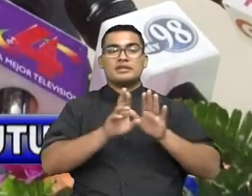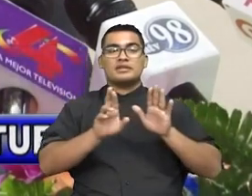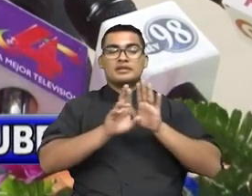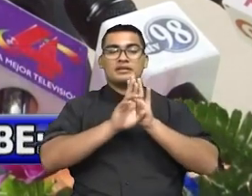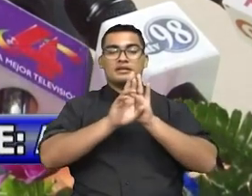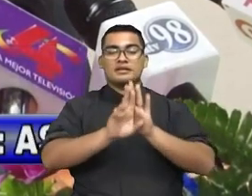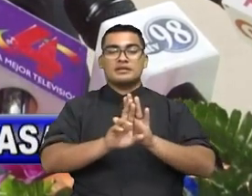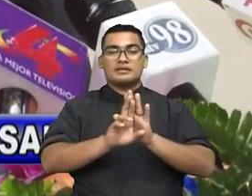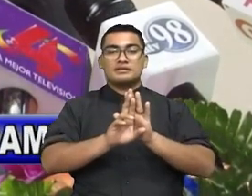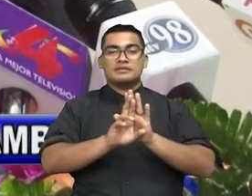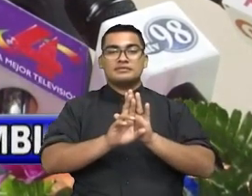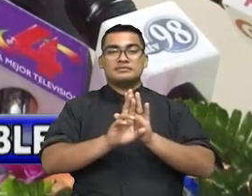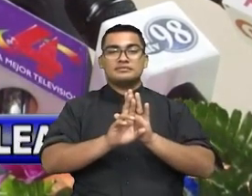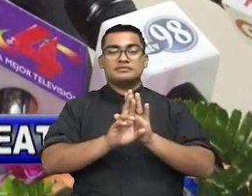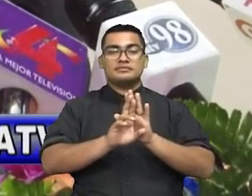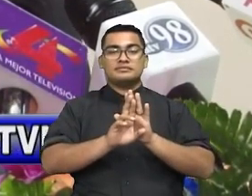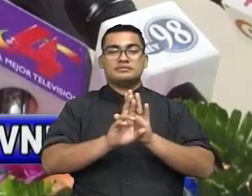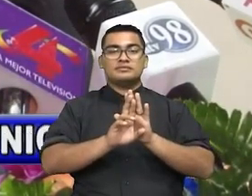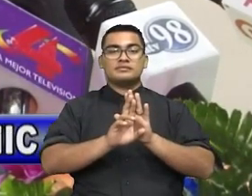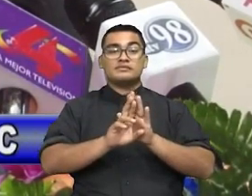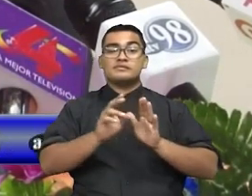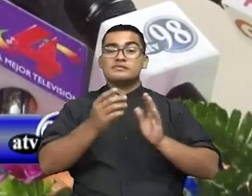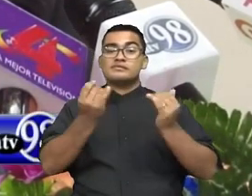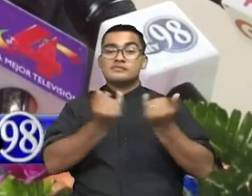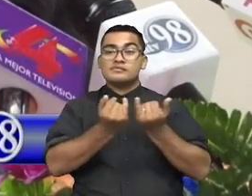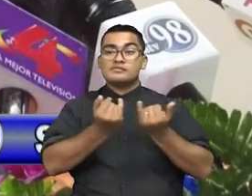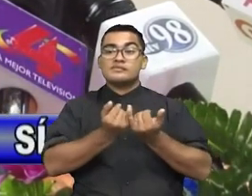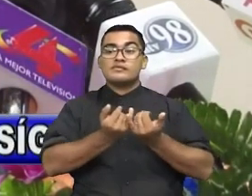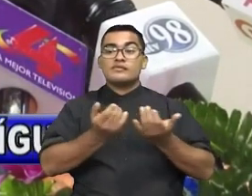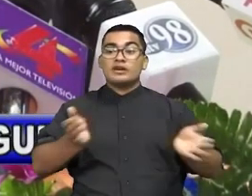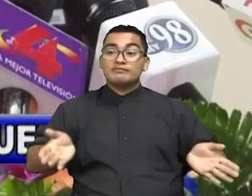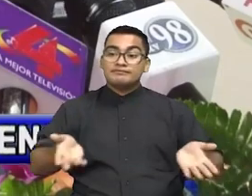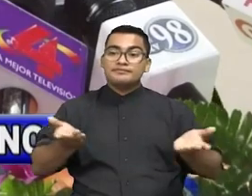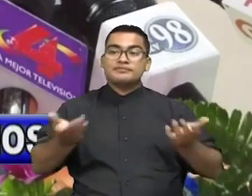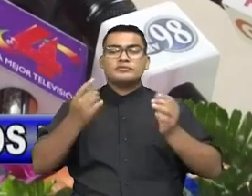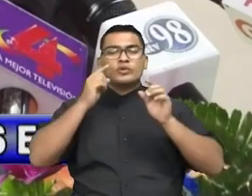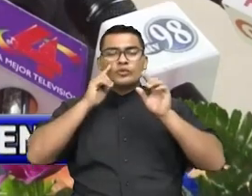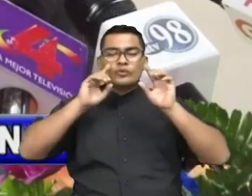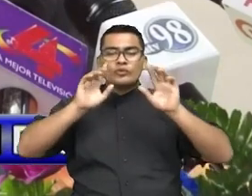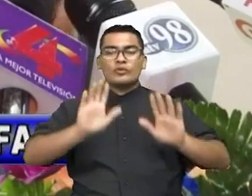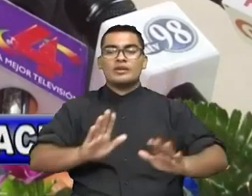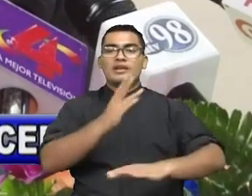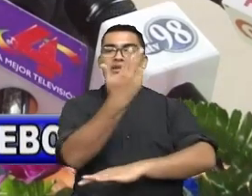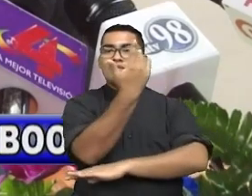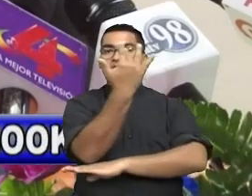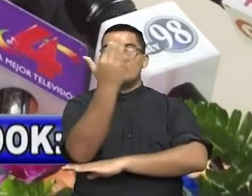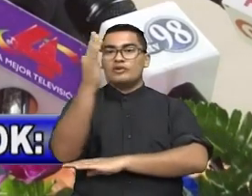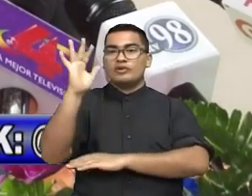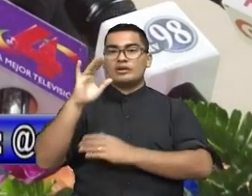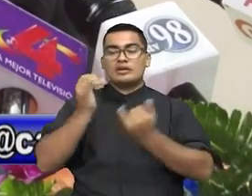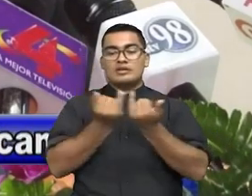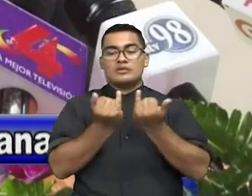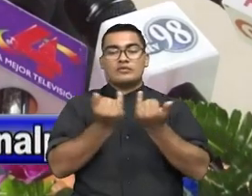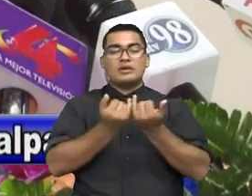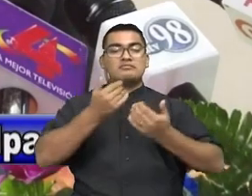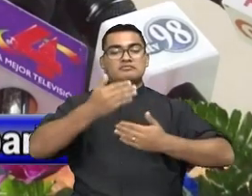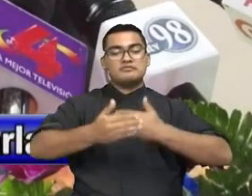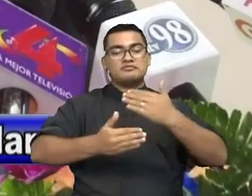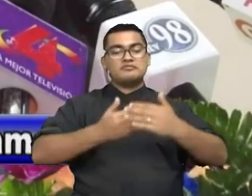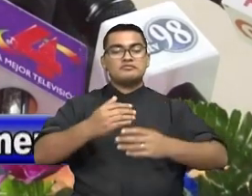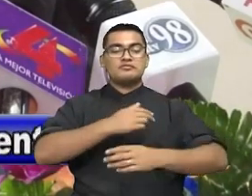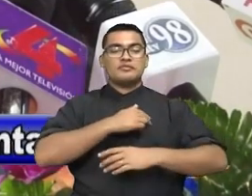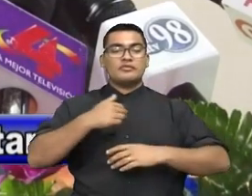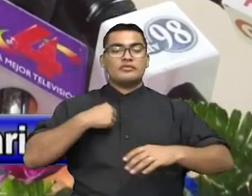¿verdad? Te incentivo por conservar nuestro bosque. Y esa es parte del proceso que estamos desarrollando con la